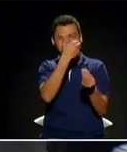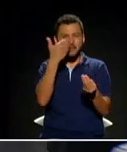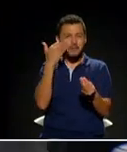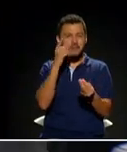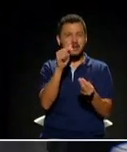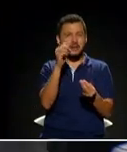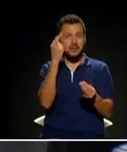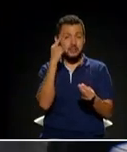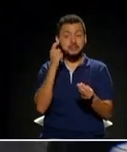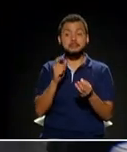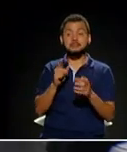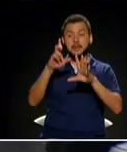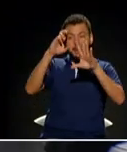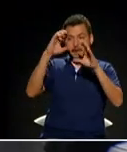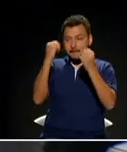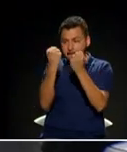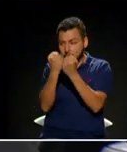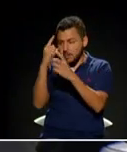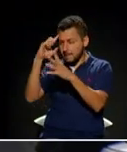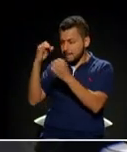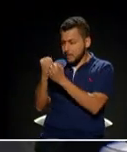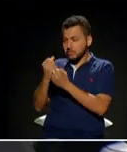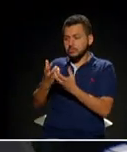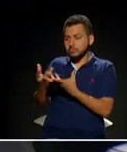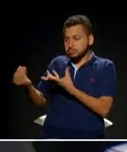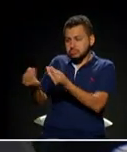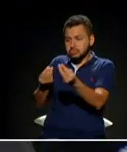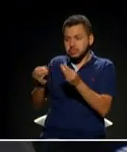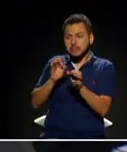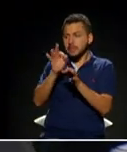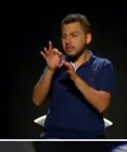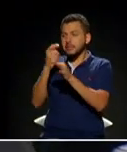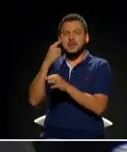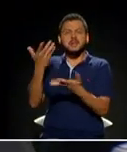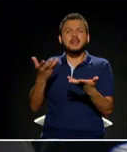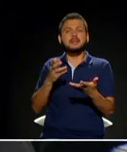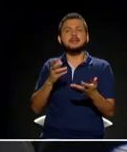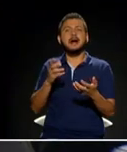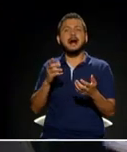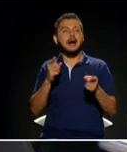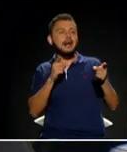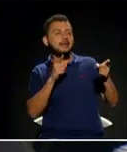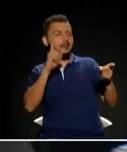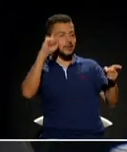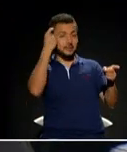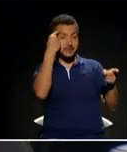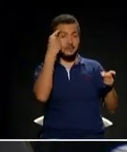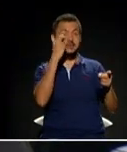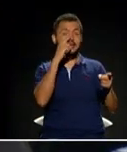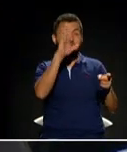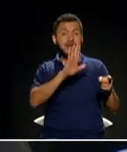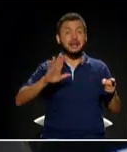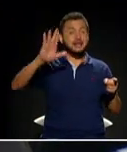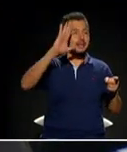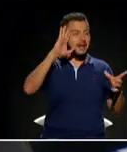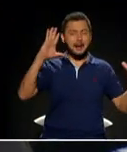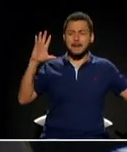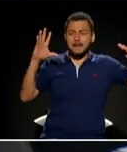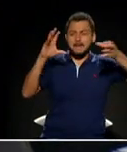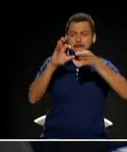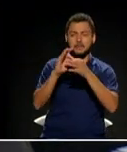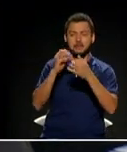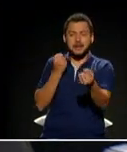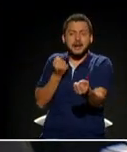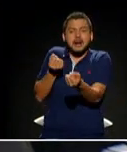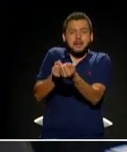competen para mí me parece que es el gobierno nacional es la responsable de implementar y sacar adelante este proceso la pregunta es